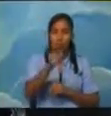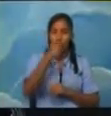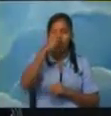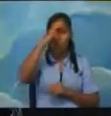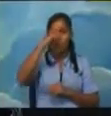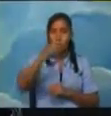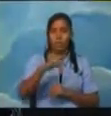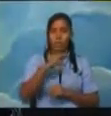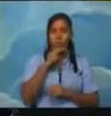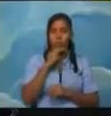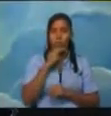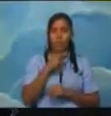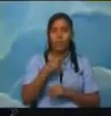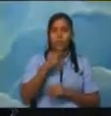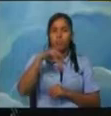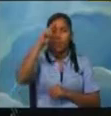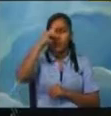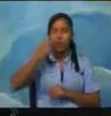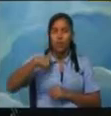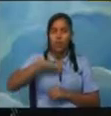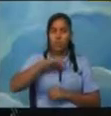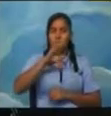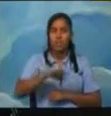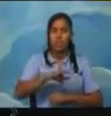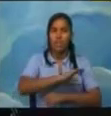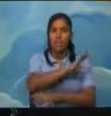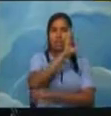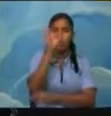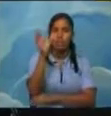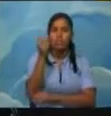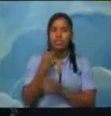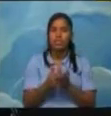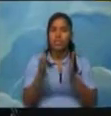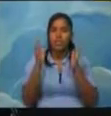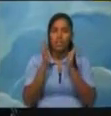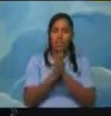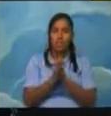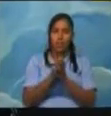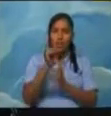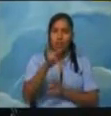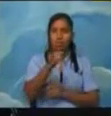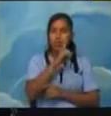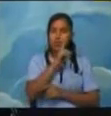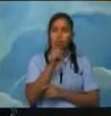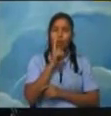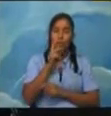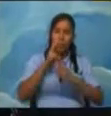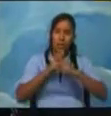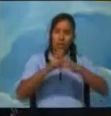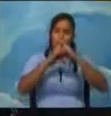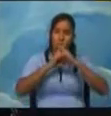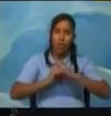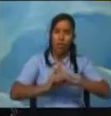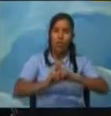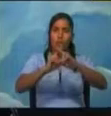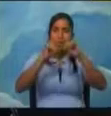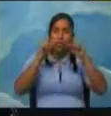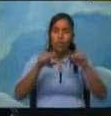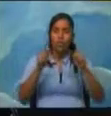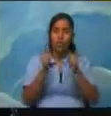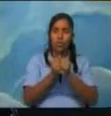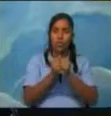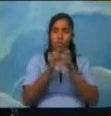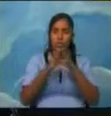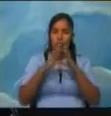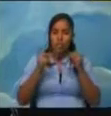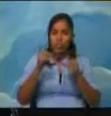padres. Padre nuestro que estás en los cielos, santificado tu nombre, honra, honor y loor